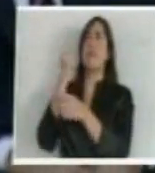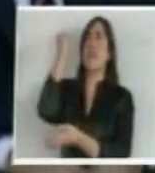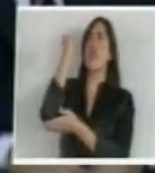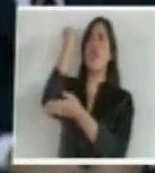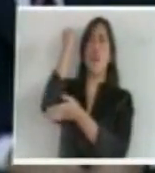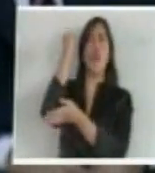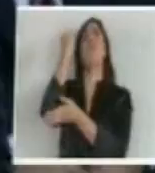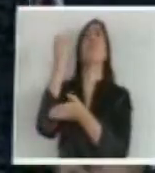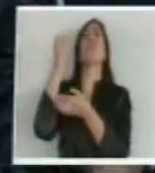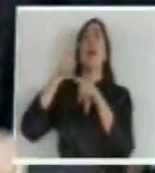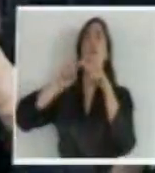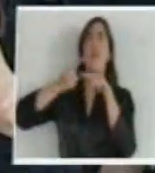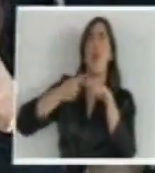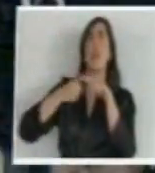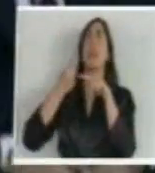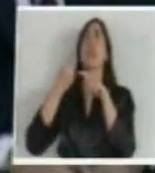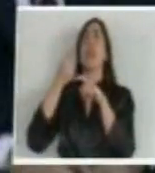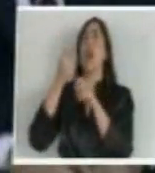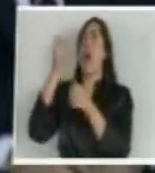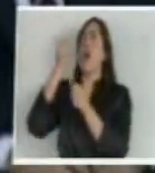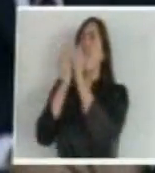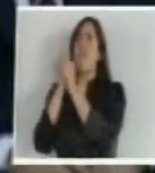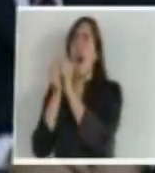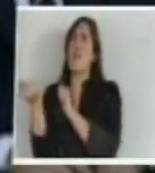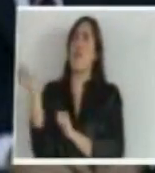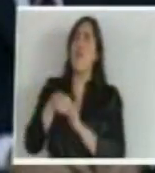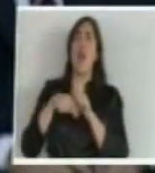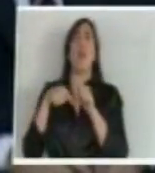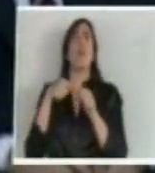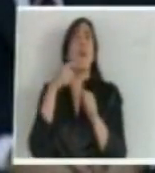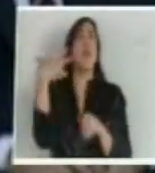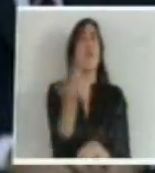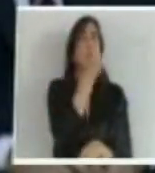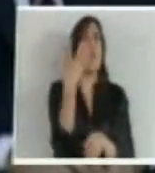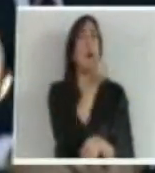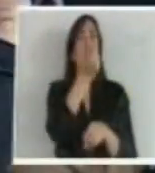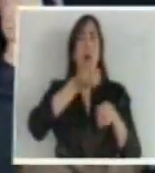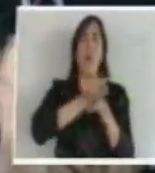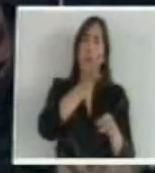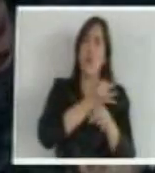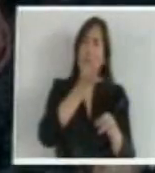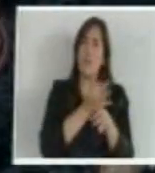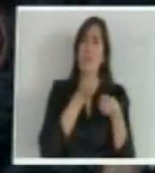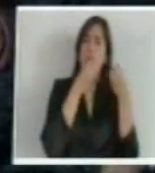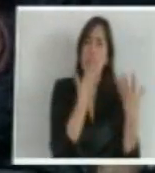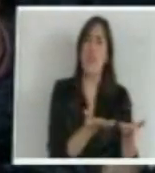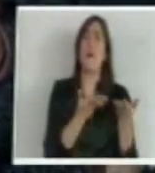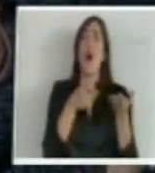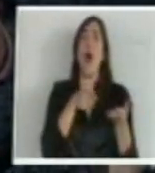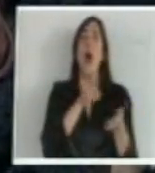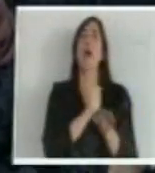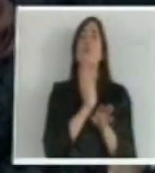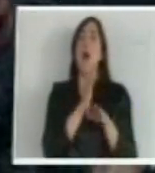de industrialización, recuperar a la educación como el gran instrumento igualador de